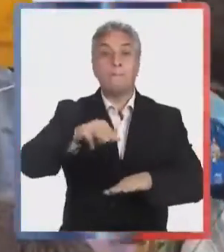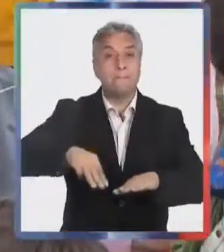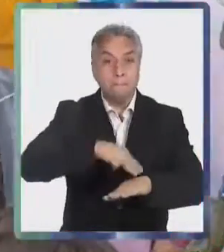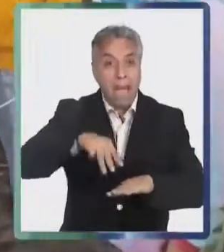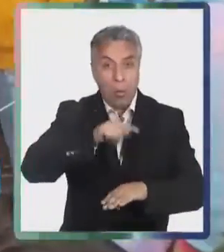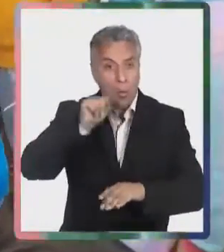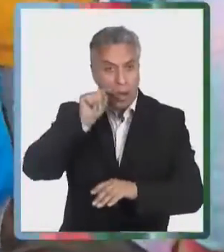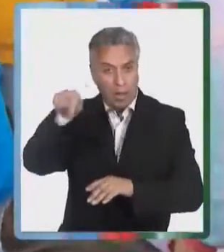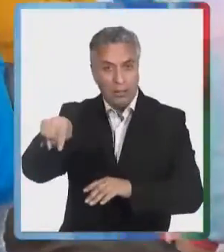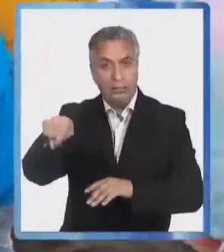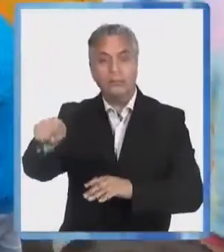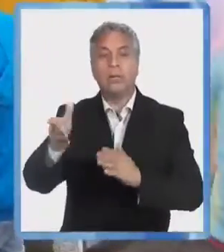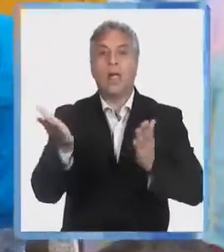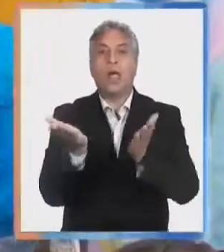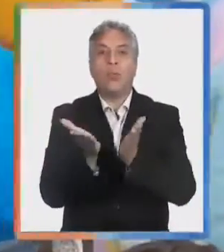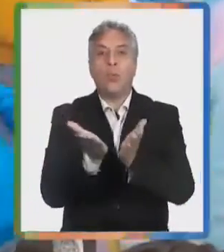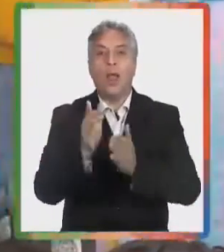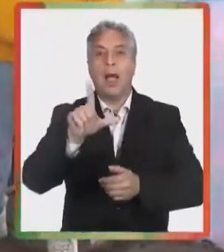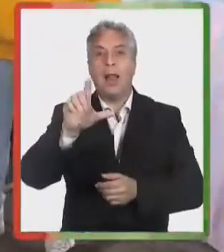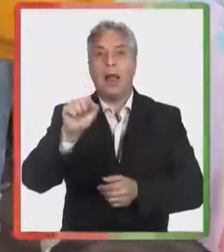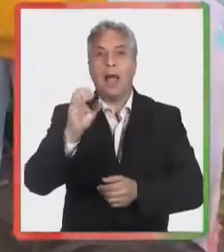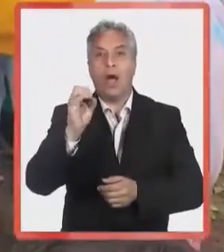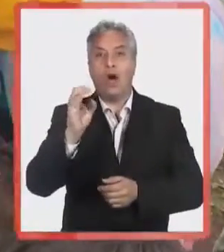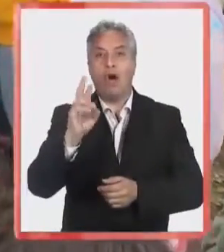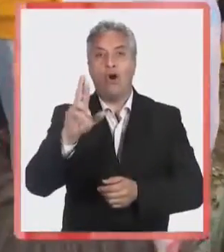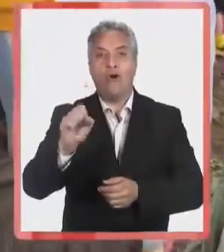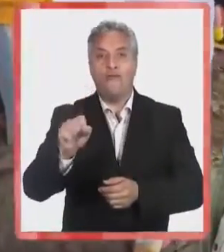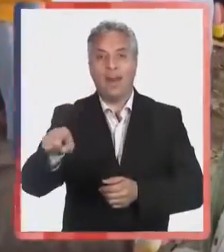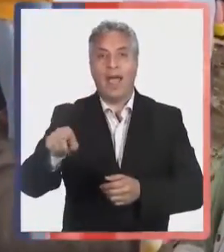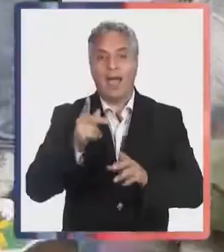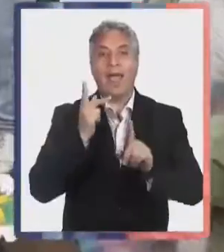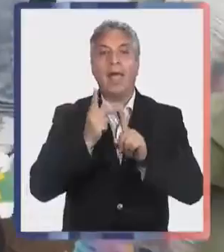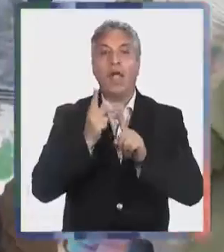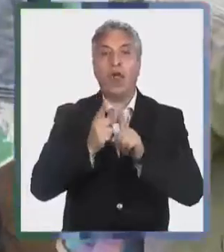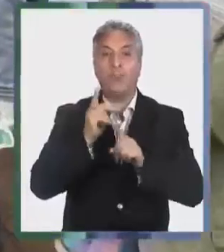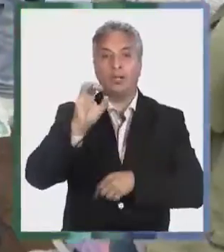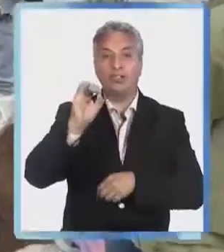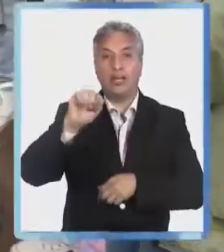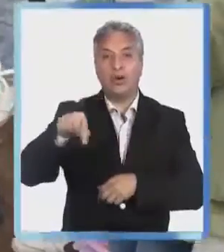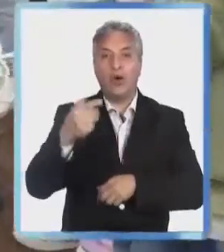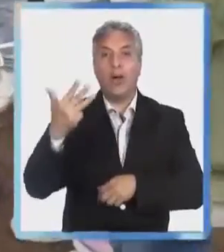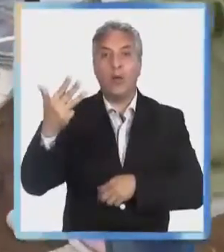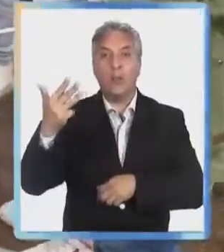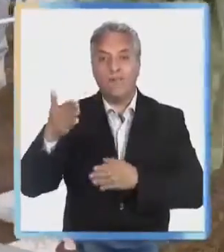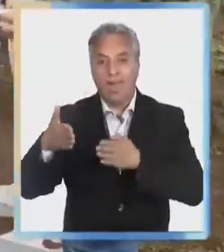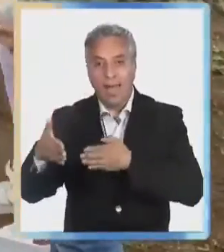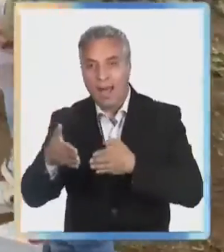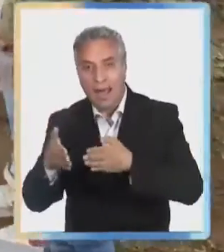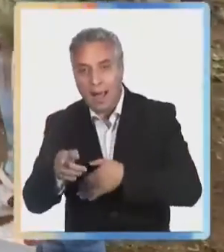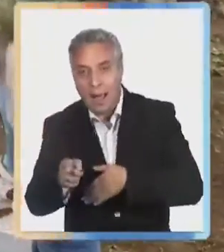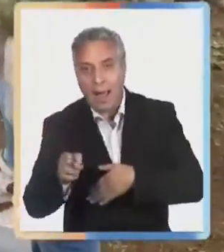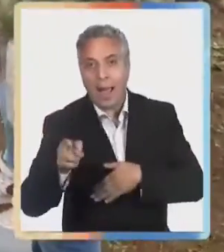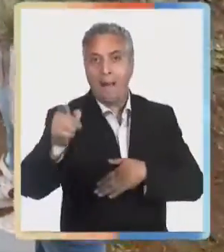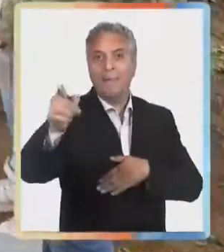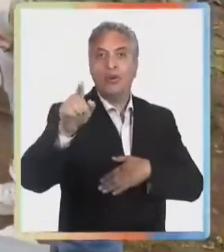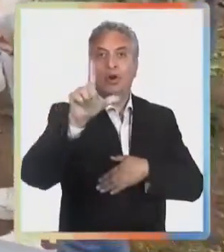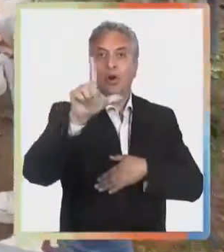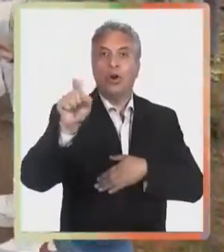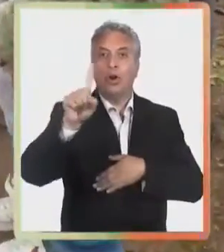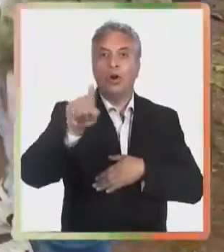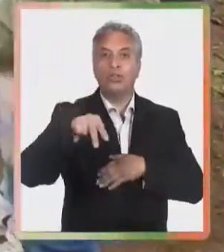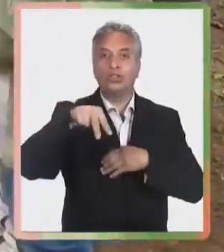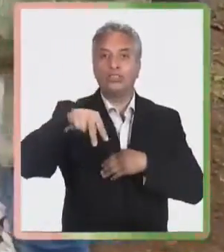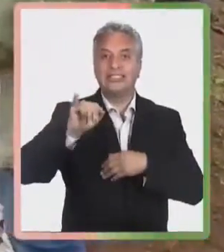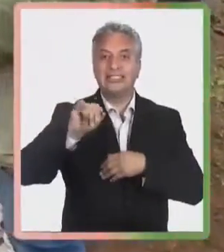cabo en la escuela La Obra, ubicada en el kilómetro 0,9 Camino Los Castaños, Los Niches, comuna de